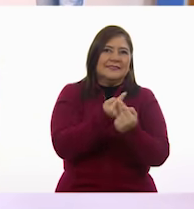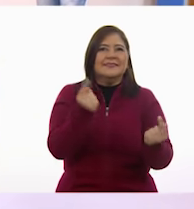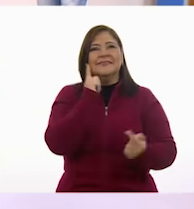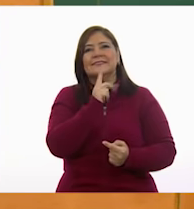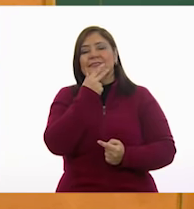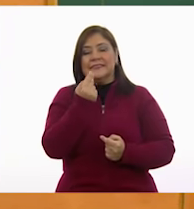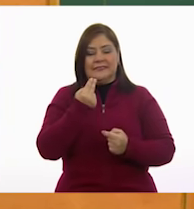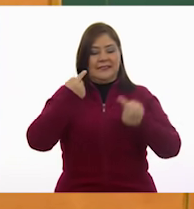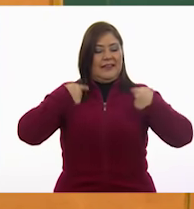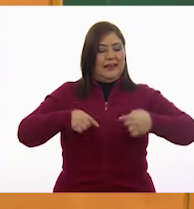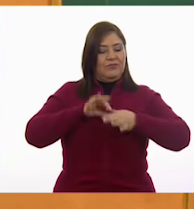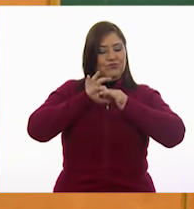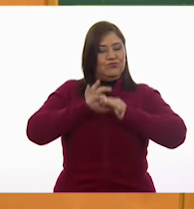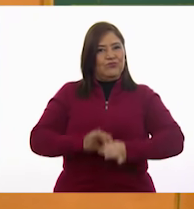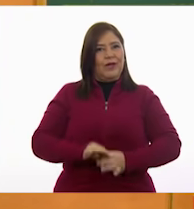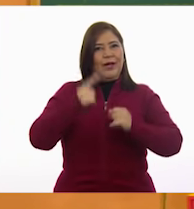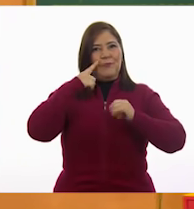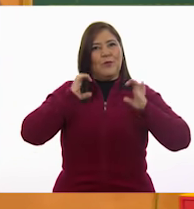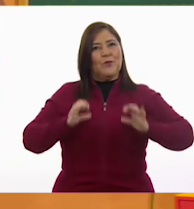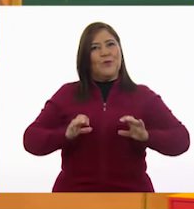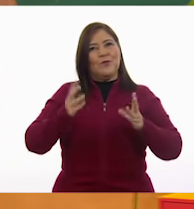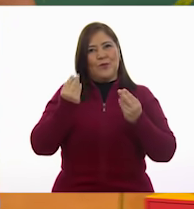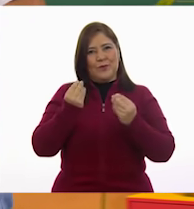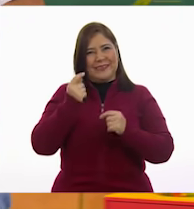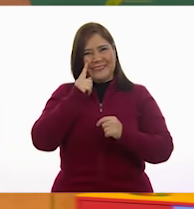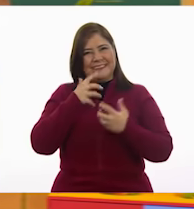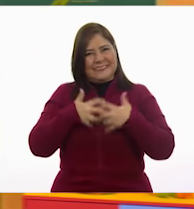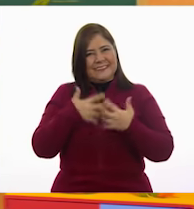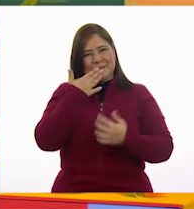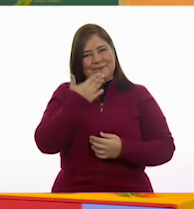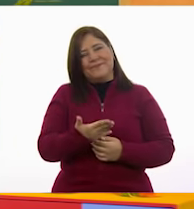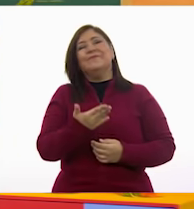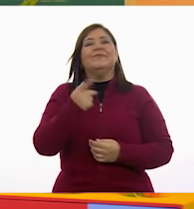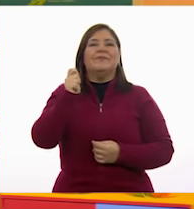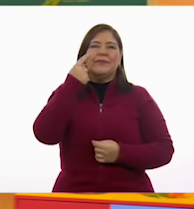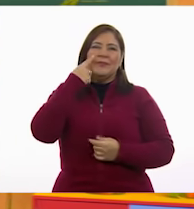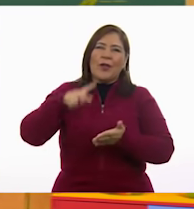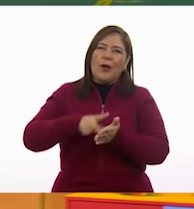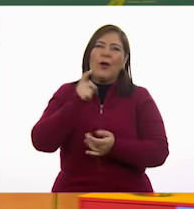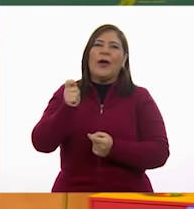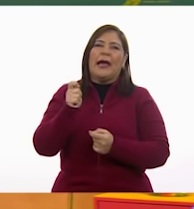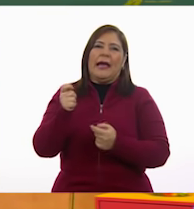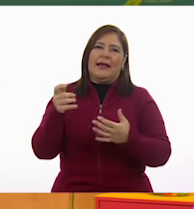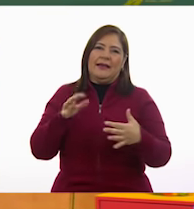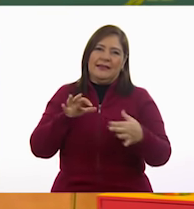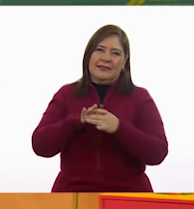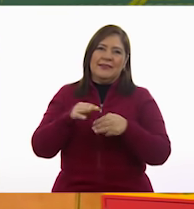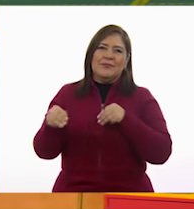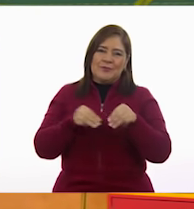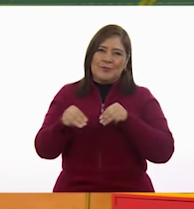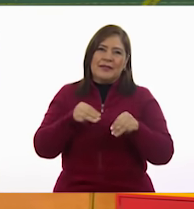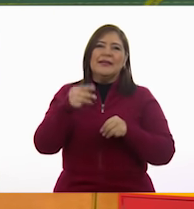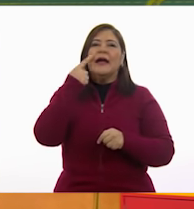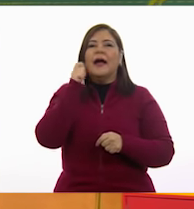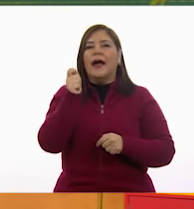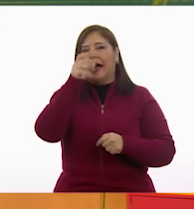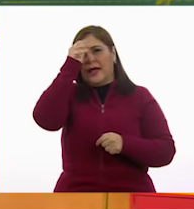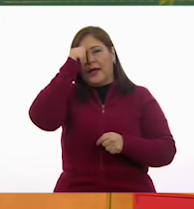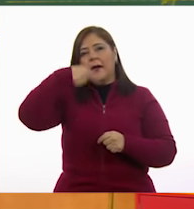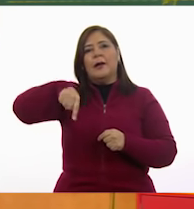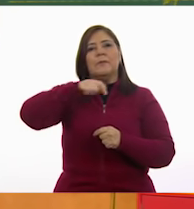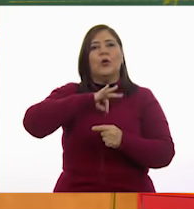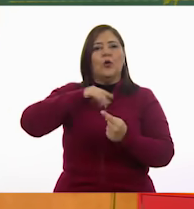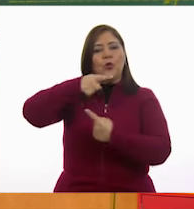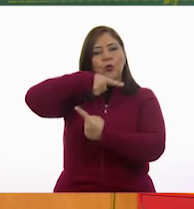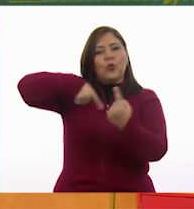que coordinar mucho, mucho, mucho. Vamos a intentar entonces hacerlo una vez más con movimiento, ¿de acuerdo? Vamos okay. a avanzar en